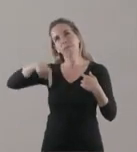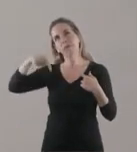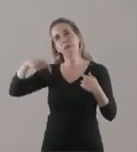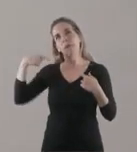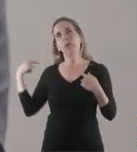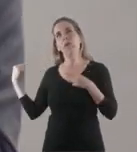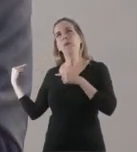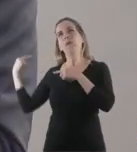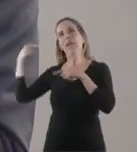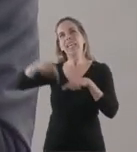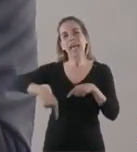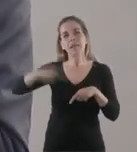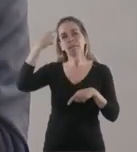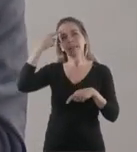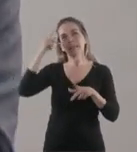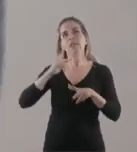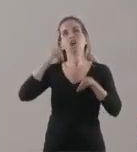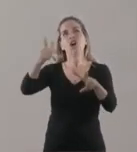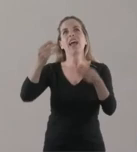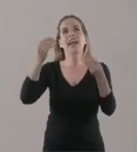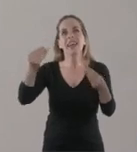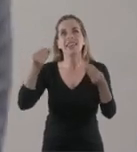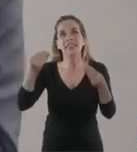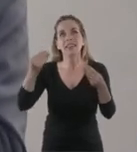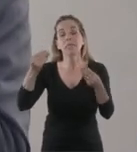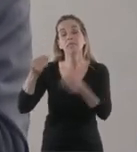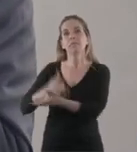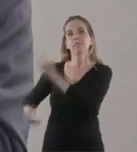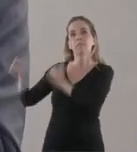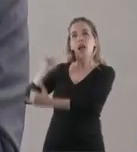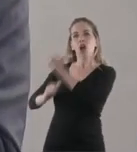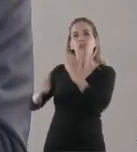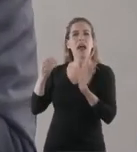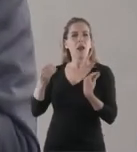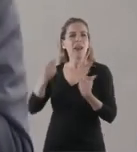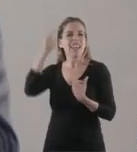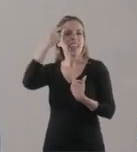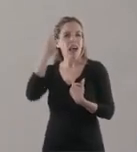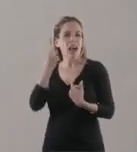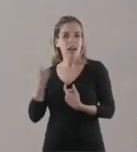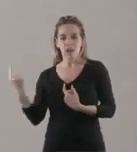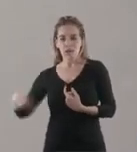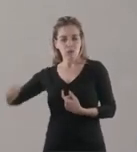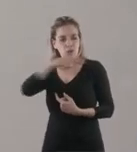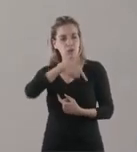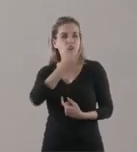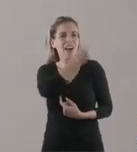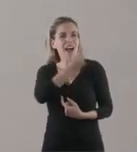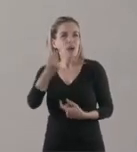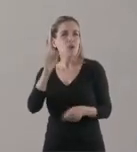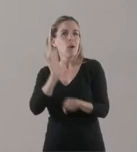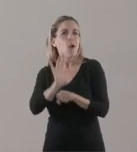decir cuando me contaron que la idea era que cada uno de nosotros dejará alguna idea